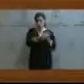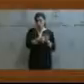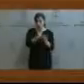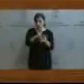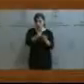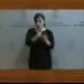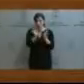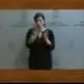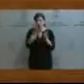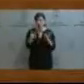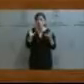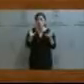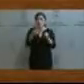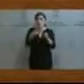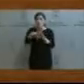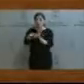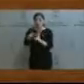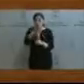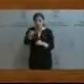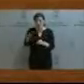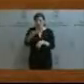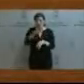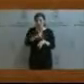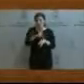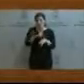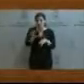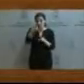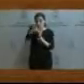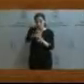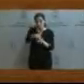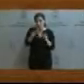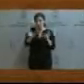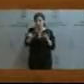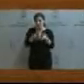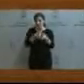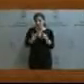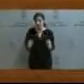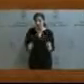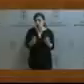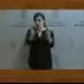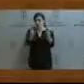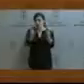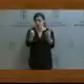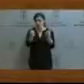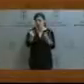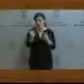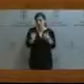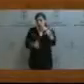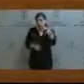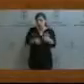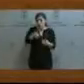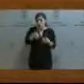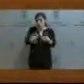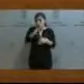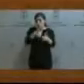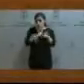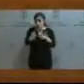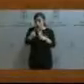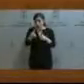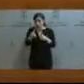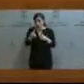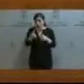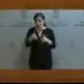las plazas de facultativos deben estar perfiladas en la plantilla orgánica, no hacerlo ad hoc en las convocatorias a mejor interés del